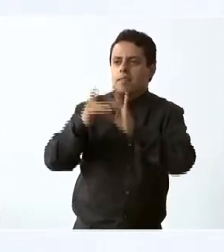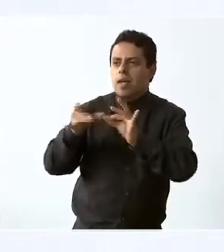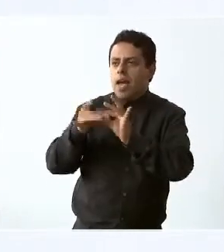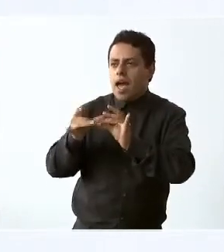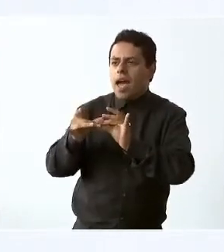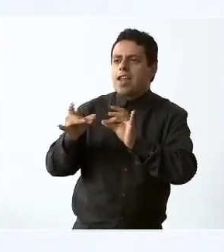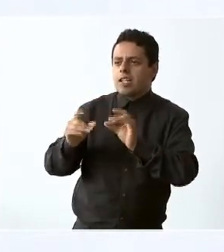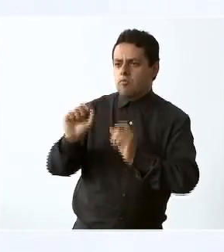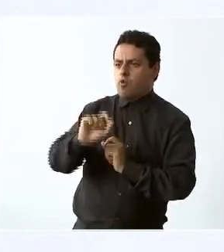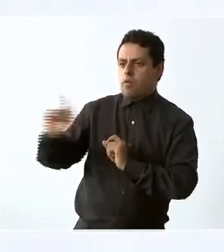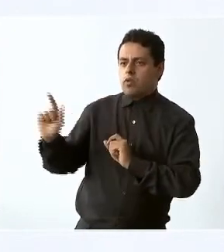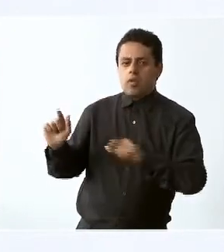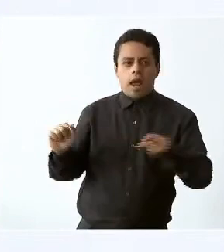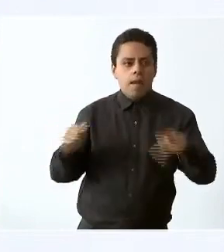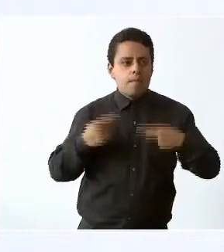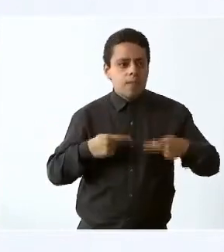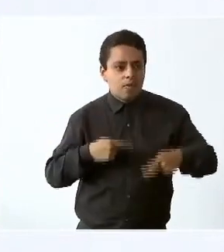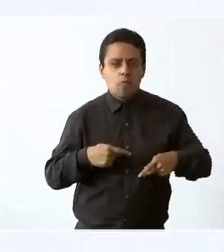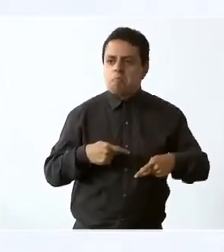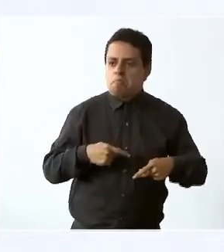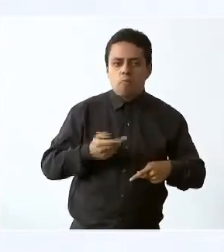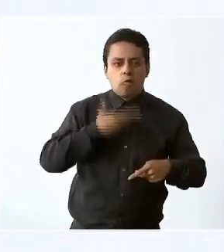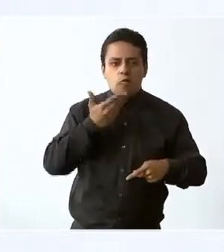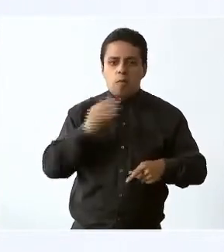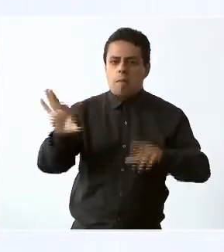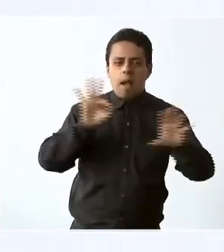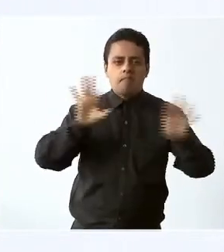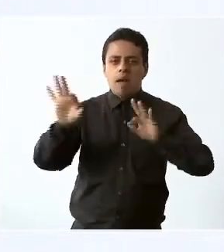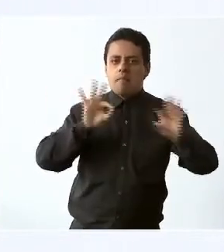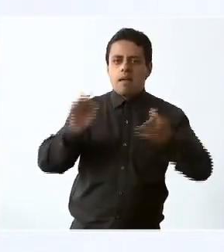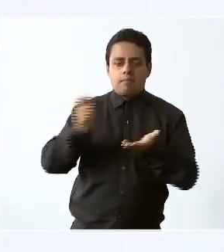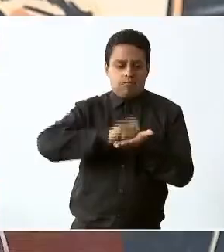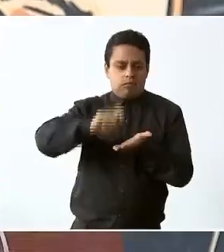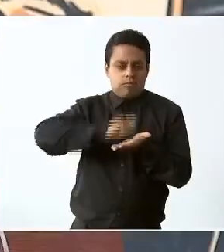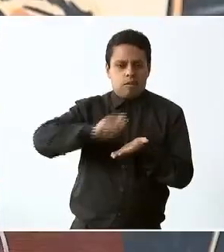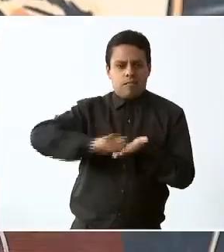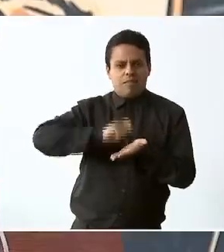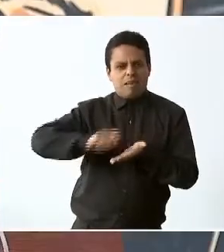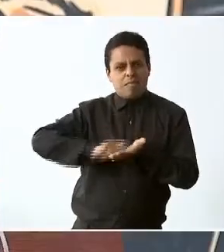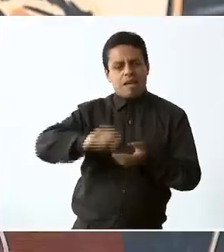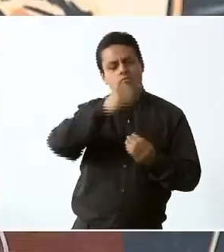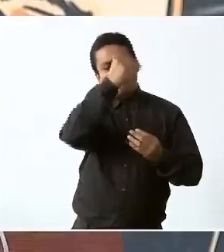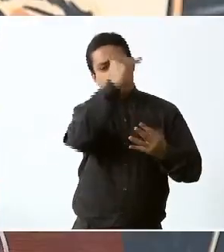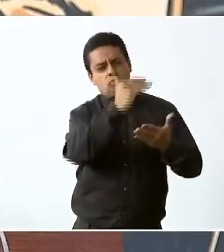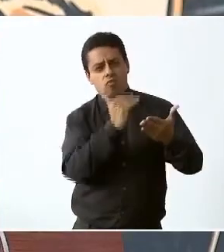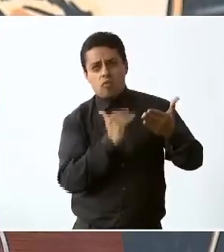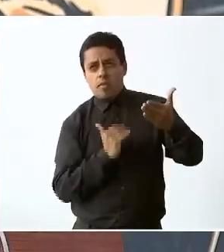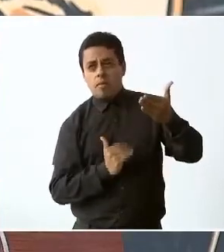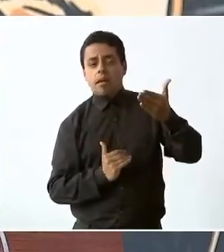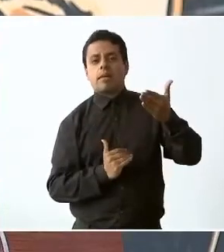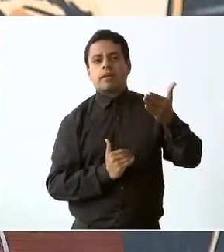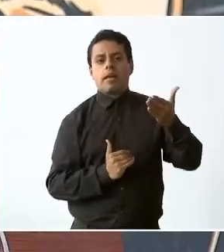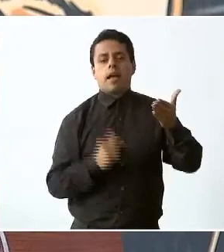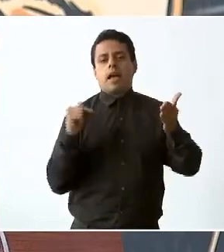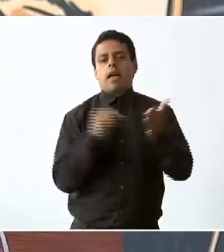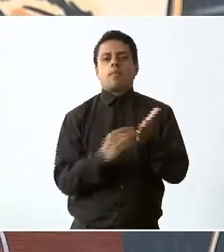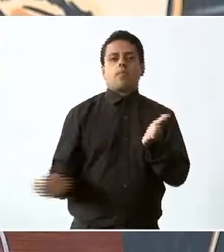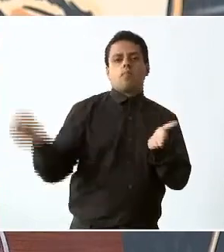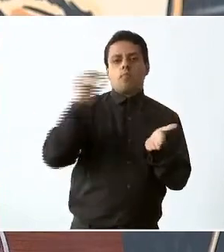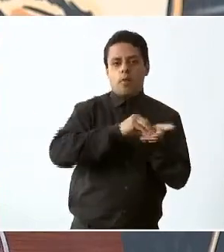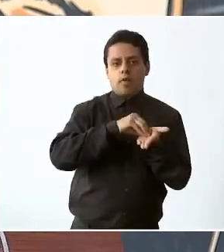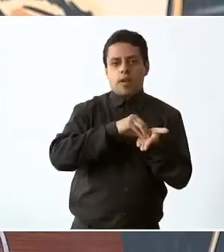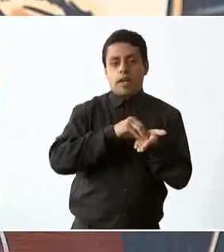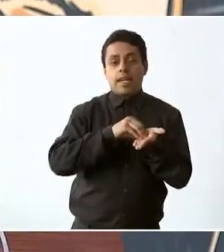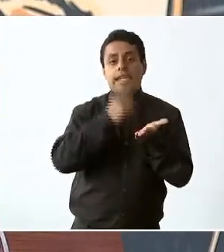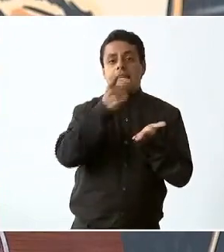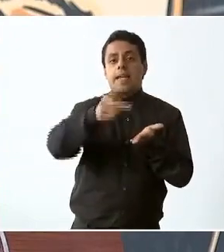culto, sus esdrújulas, sus sorpresas e ironías sirvieron para encarnar en palabra una